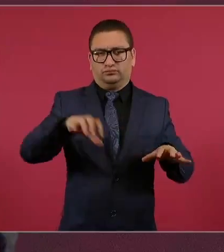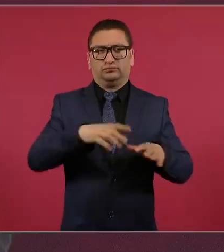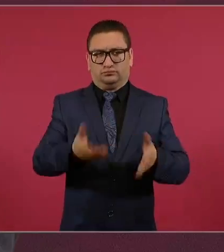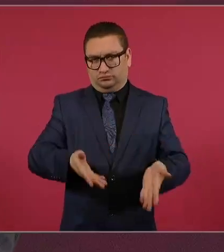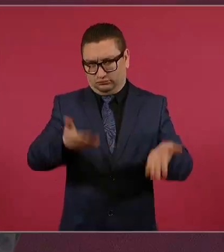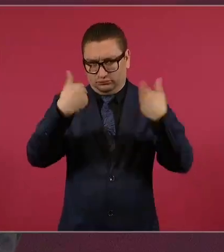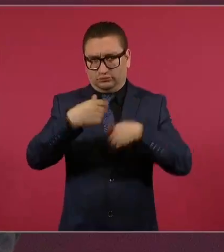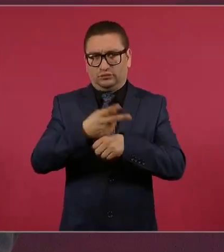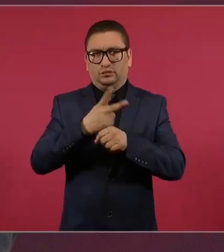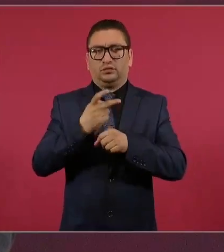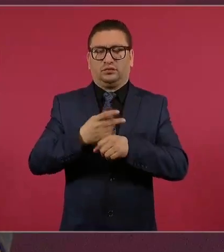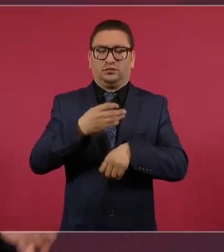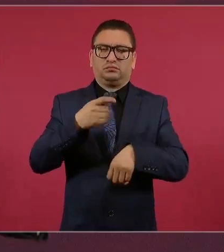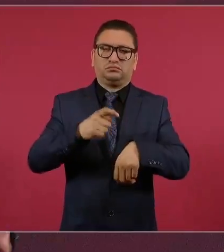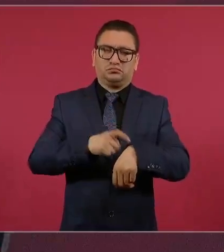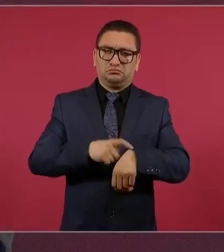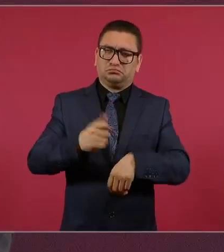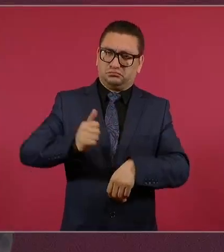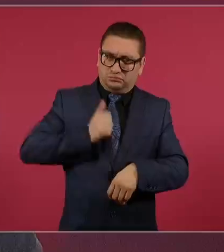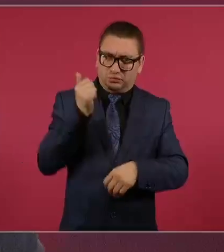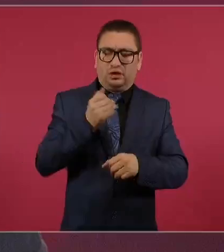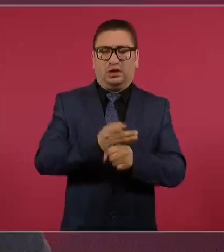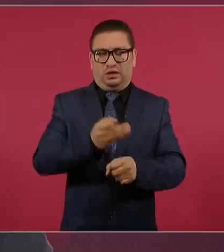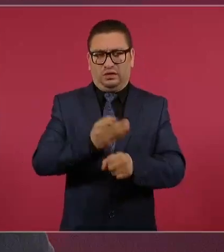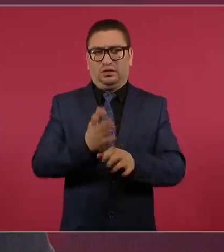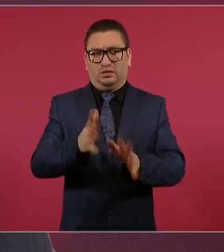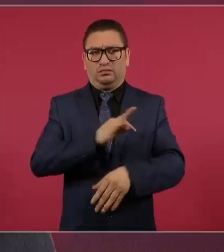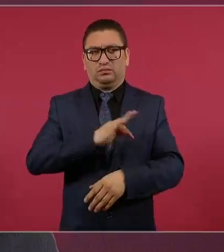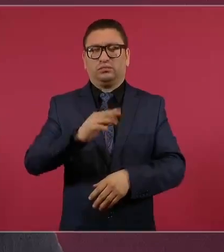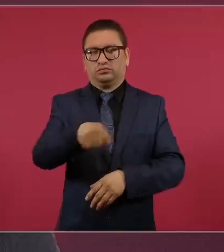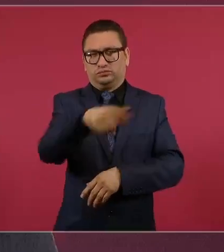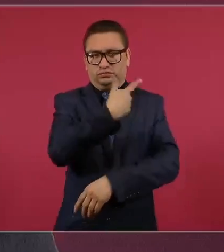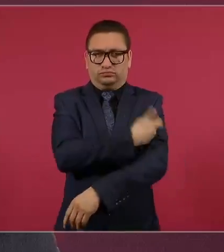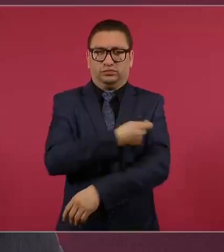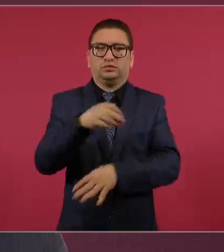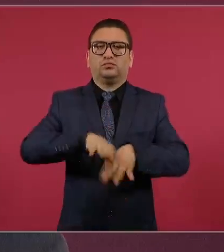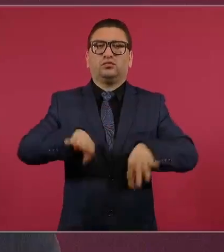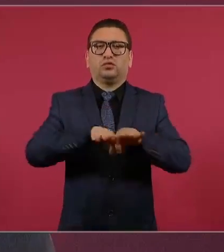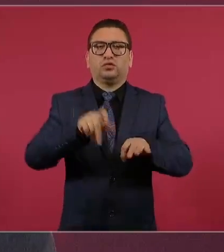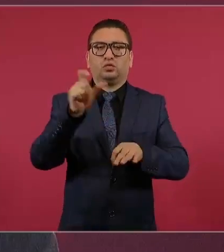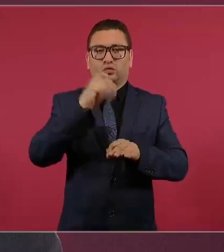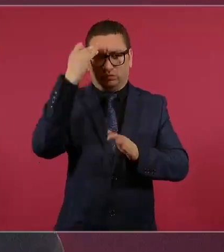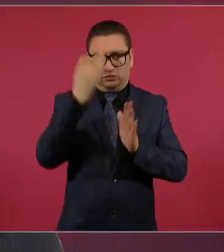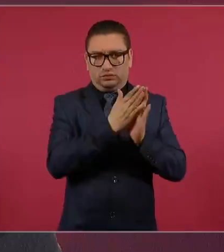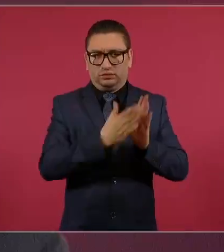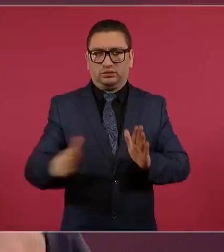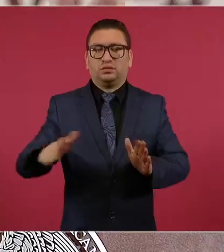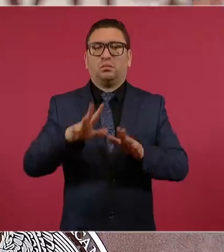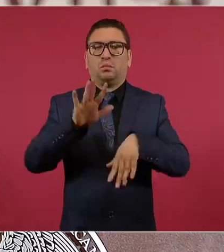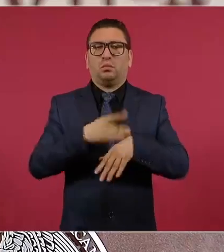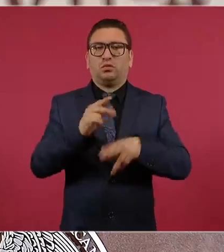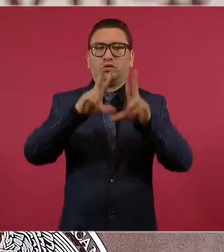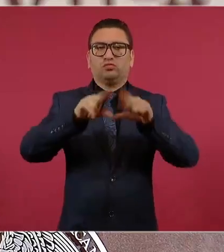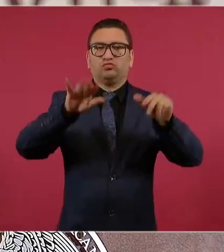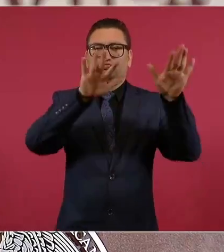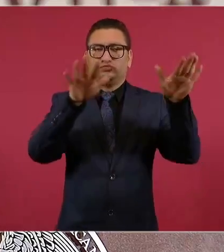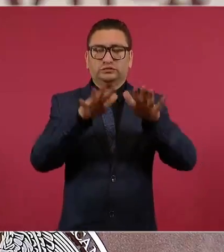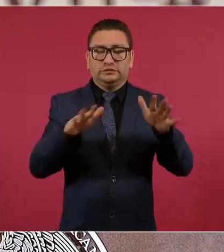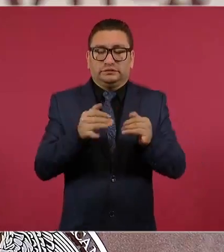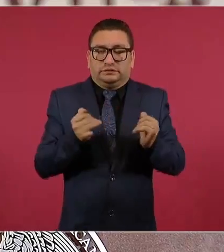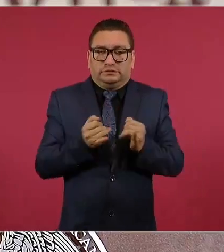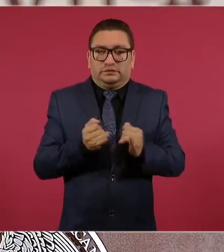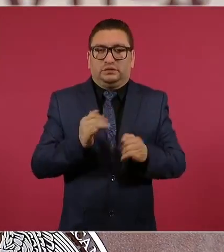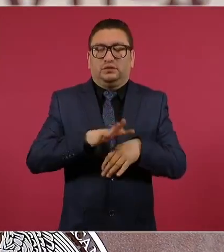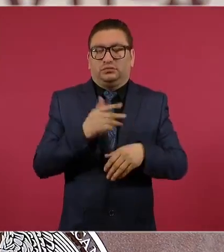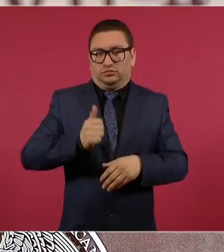que aún estamos a tiempo. Es muy importante vacunarse en la época invernal lo antes posible. Todavía estamos